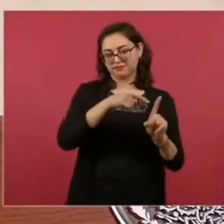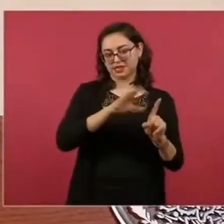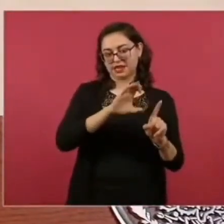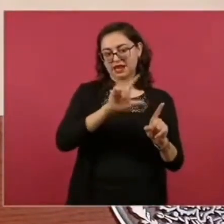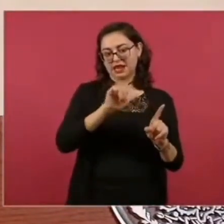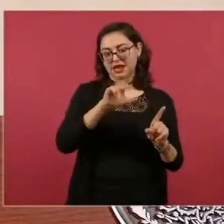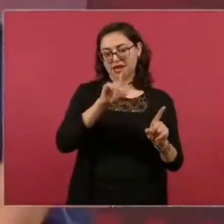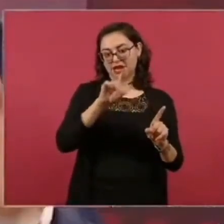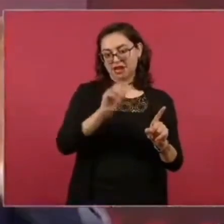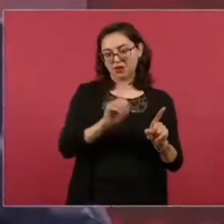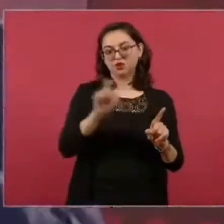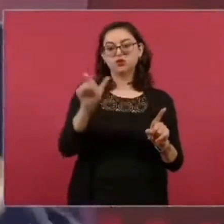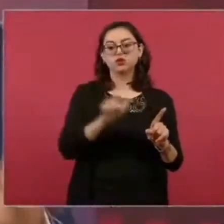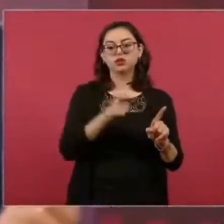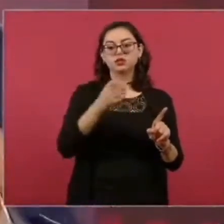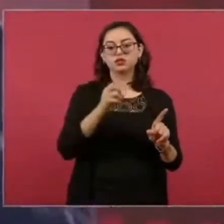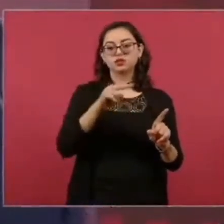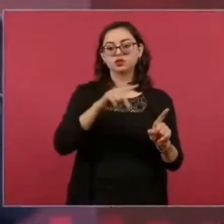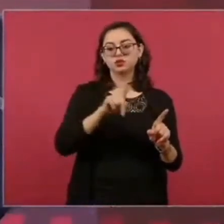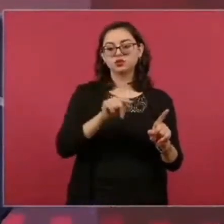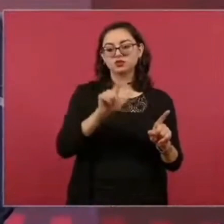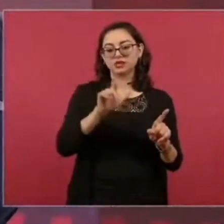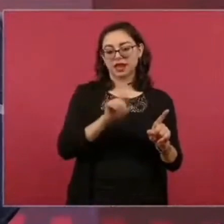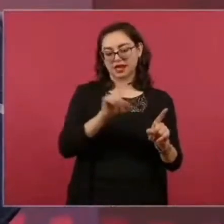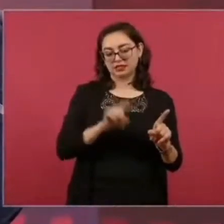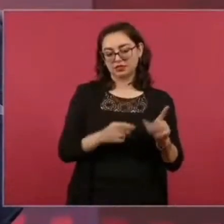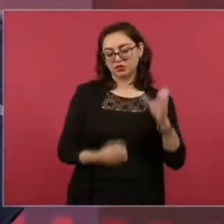de todo el bloque opositor.